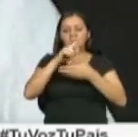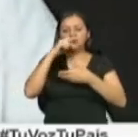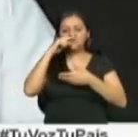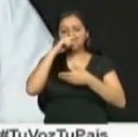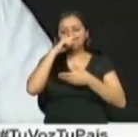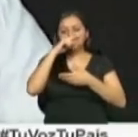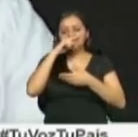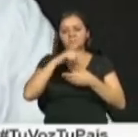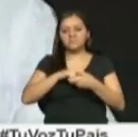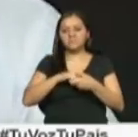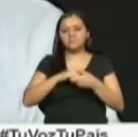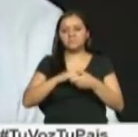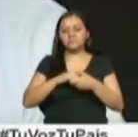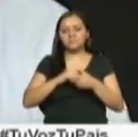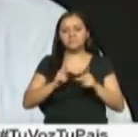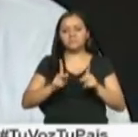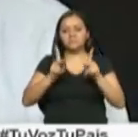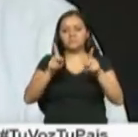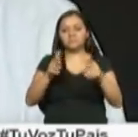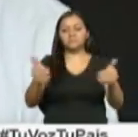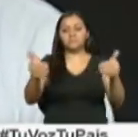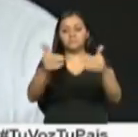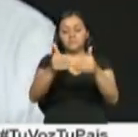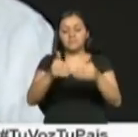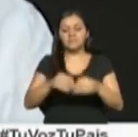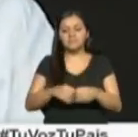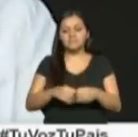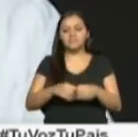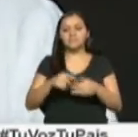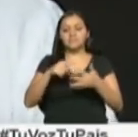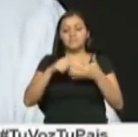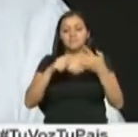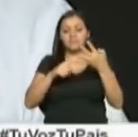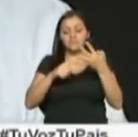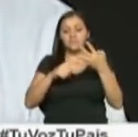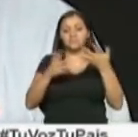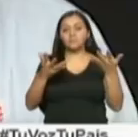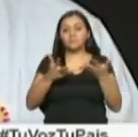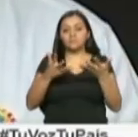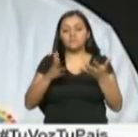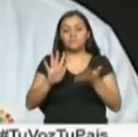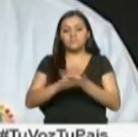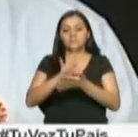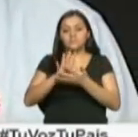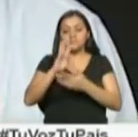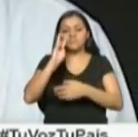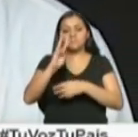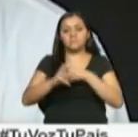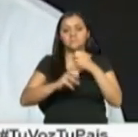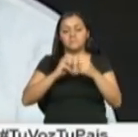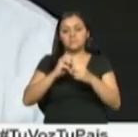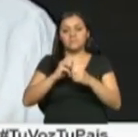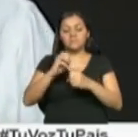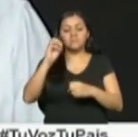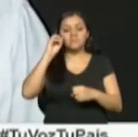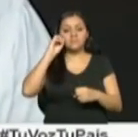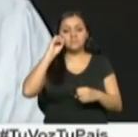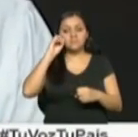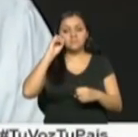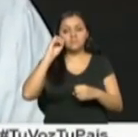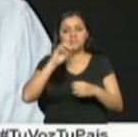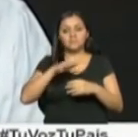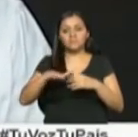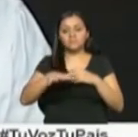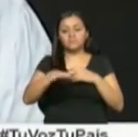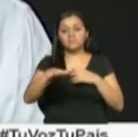Sucumbíos y en Trinitaria, provincia del Guayas, y 4 unidades educativas del milenio en Orellana, Los